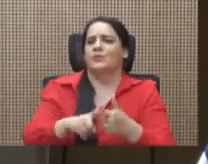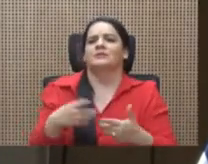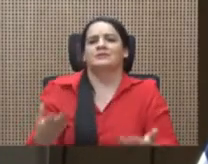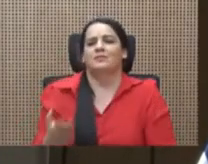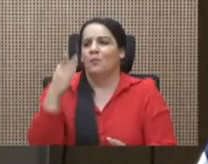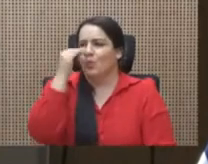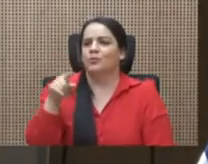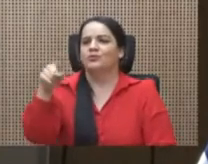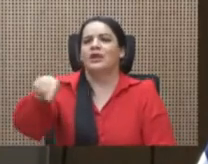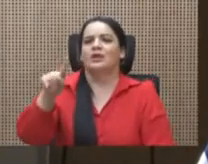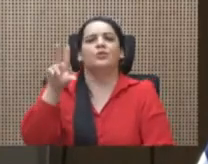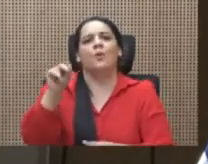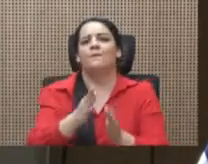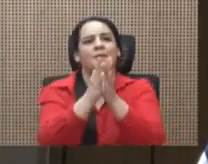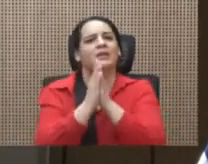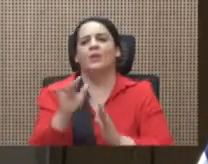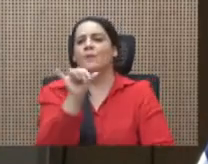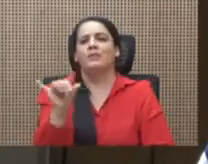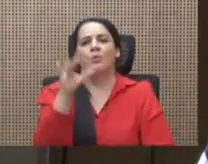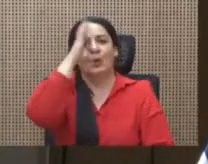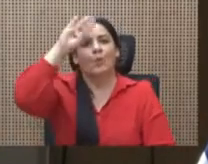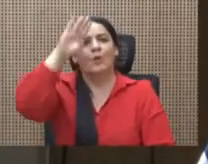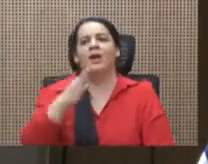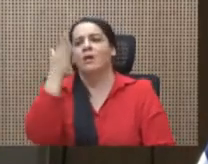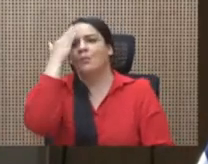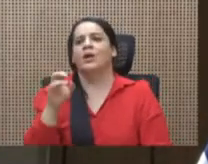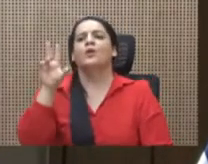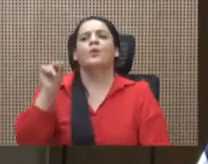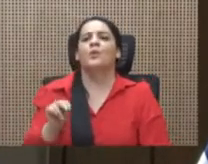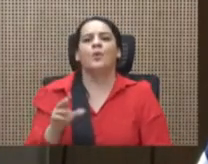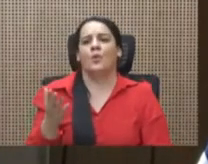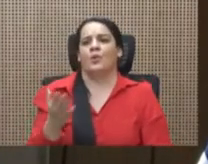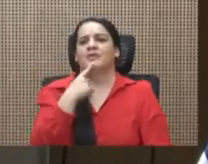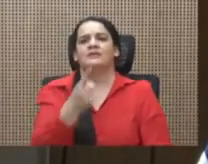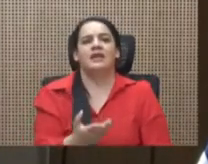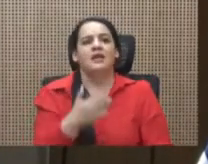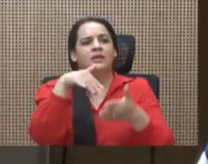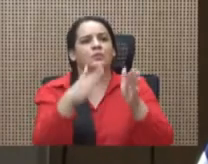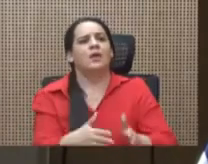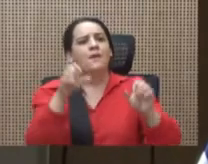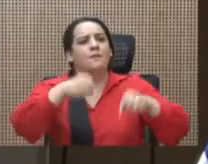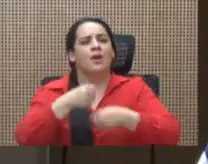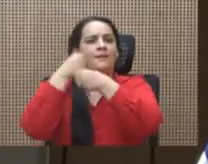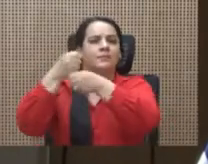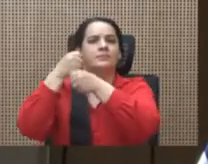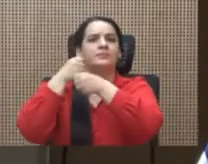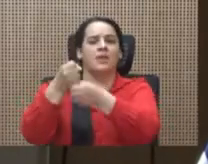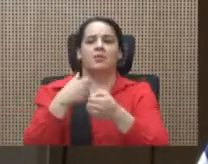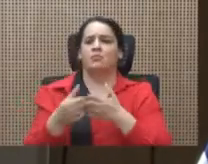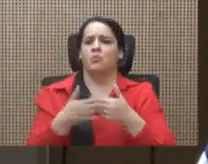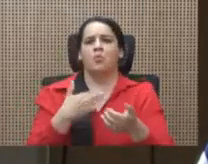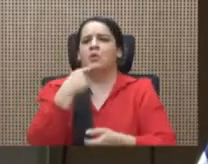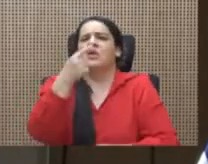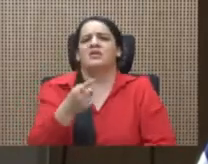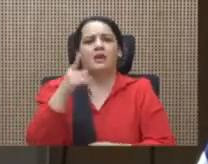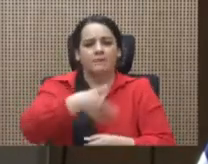a pedir lo mismo en Cuba? ¿Por qué no se atreven a pedir que los estudiantes puedan manifestarse aunque el presidente les diga esbirros?